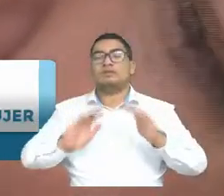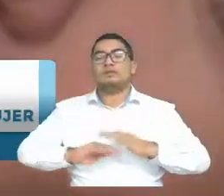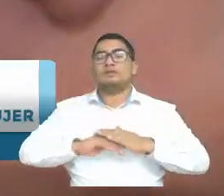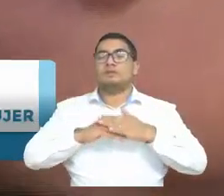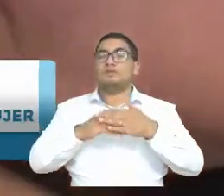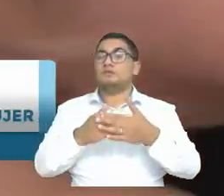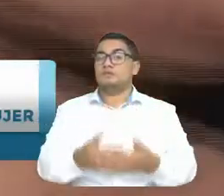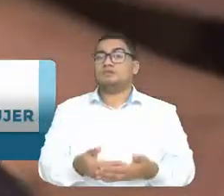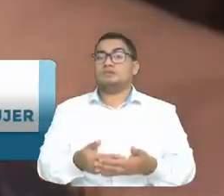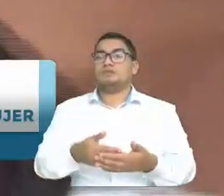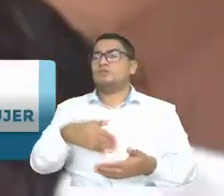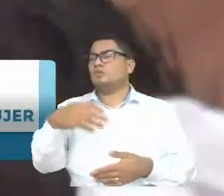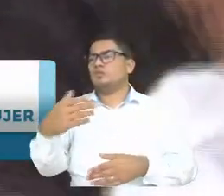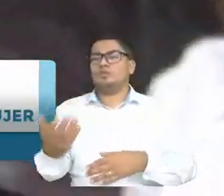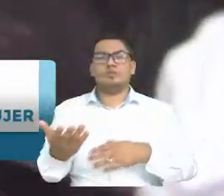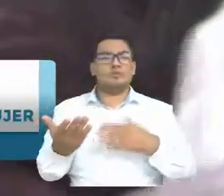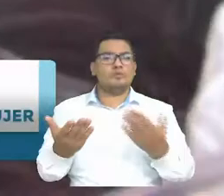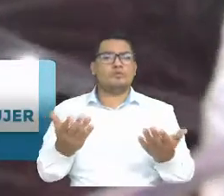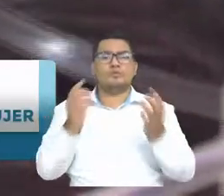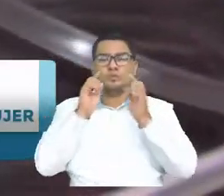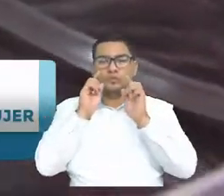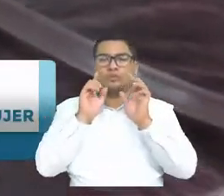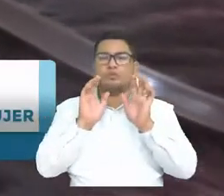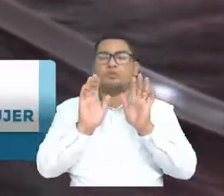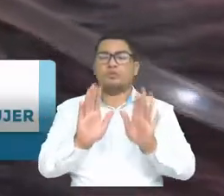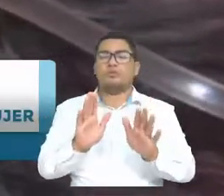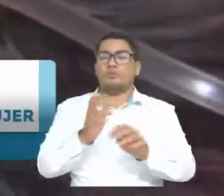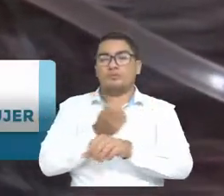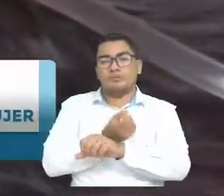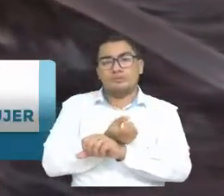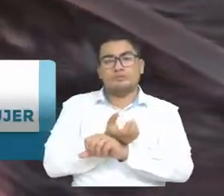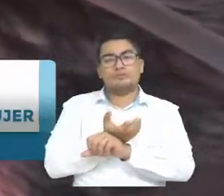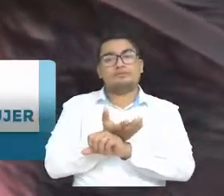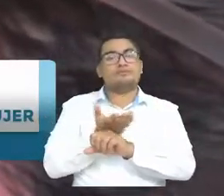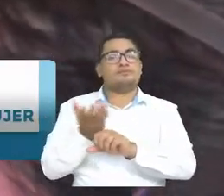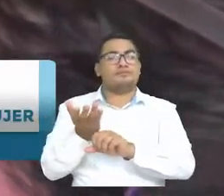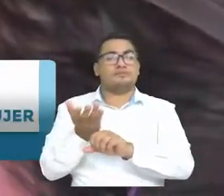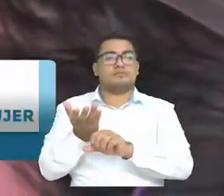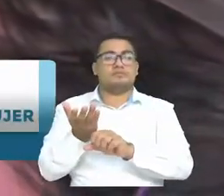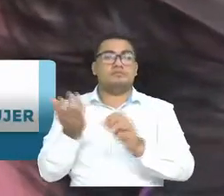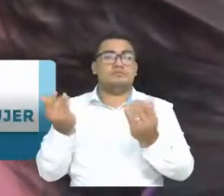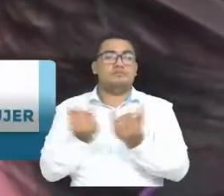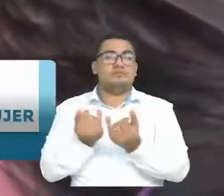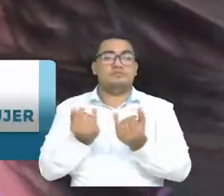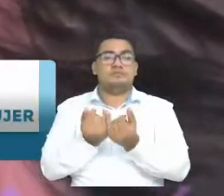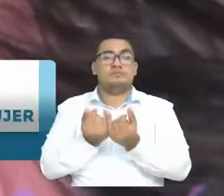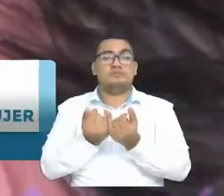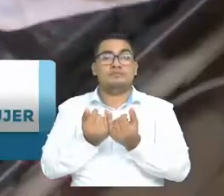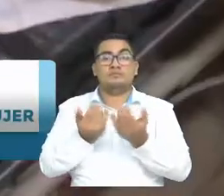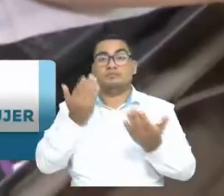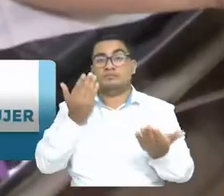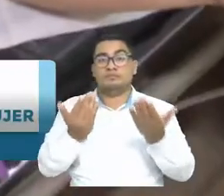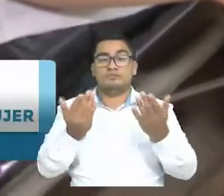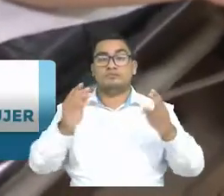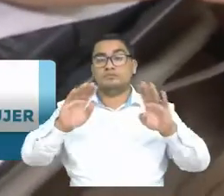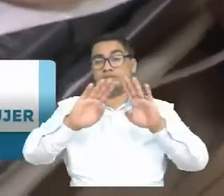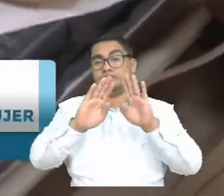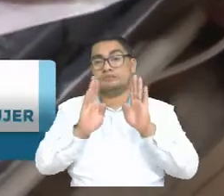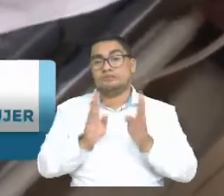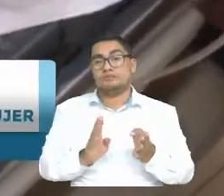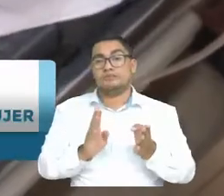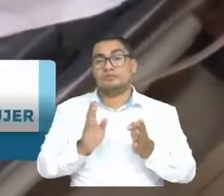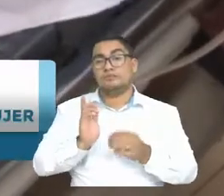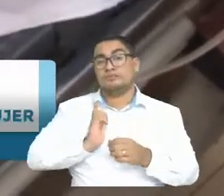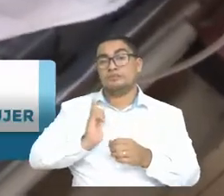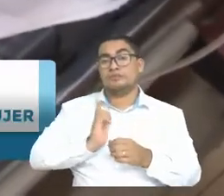embarazadas, ¿cuáles son esos cuidados que usted le aconseja, le recomienda? También para quizás hay una mujer o que tiene